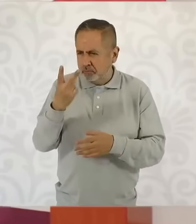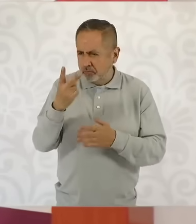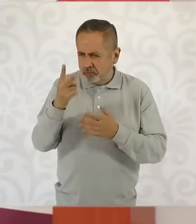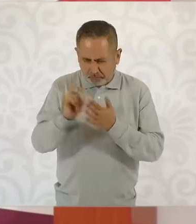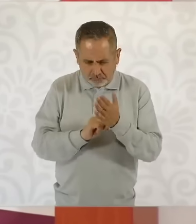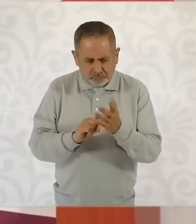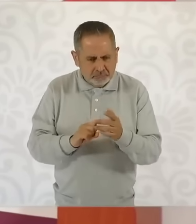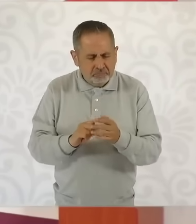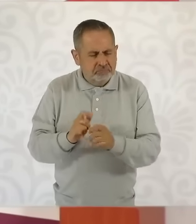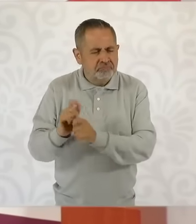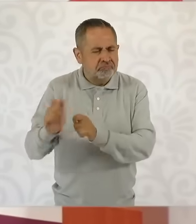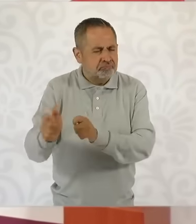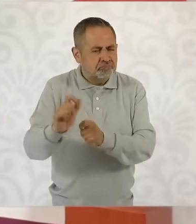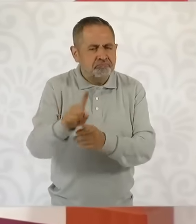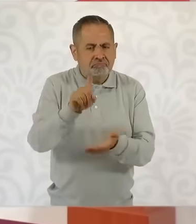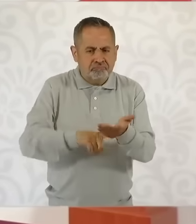bimestrales,